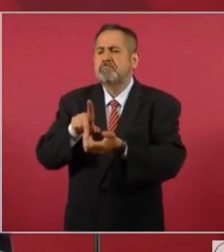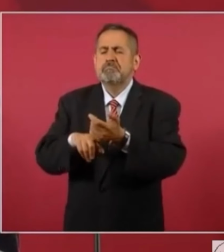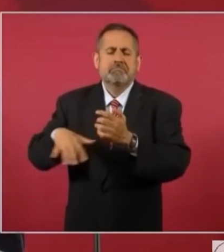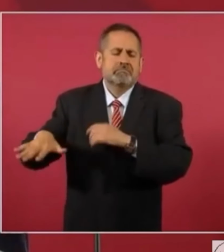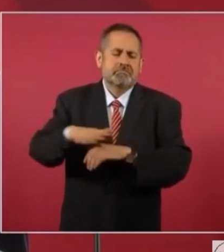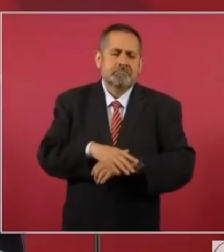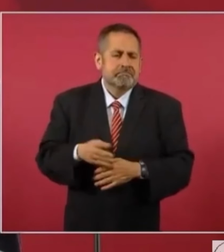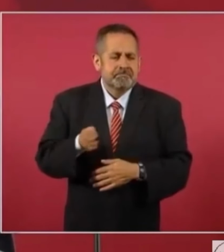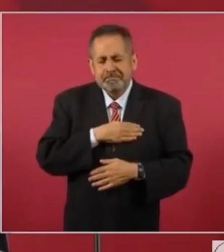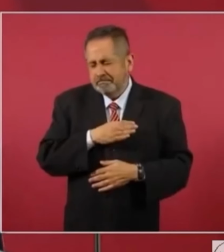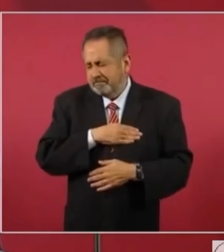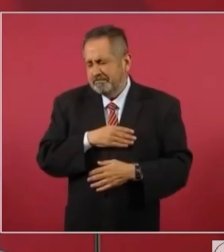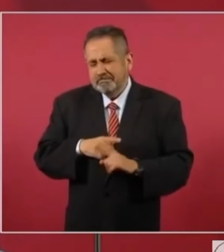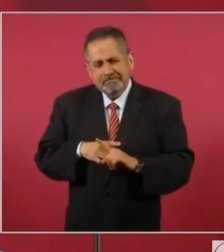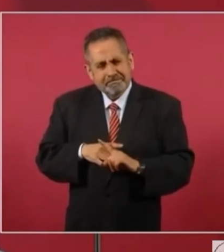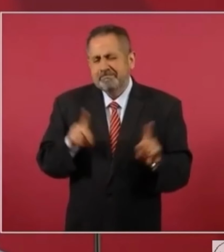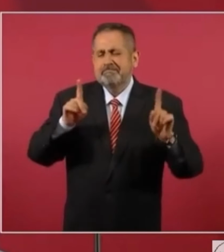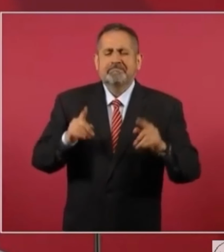es otro.